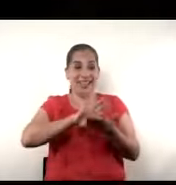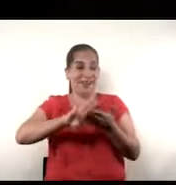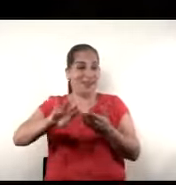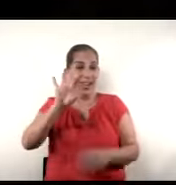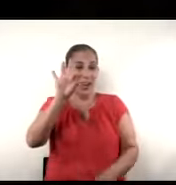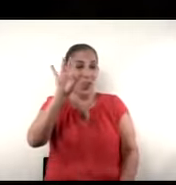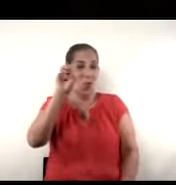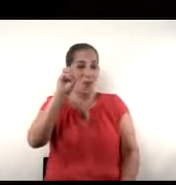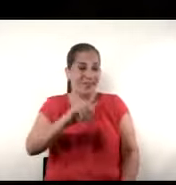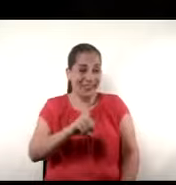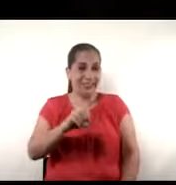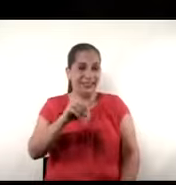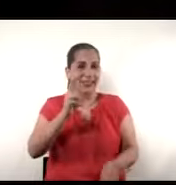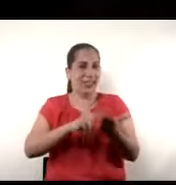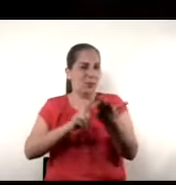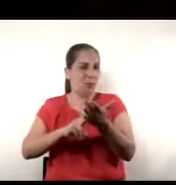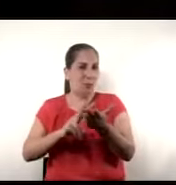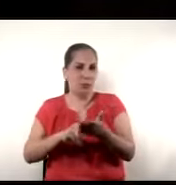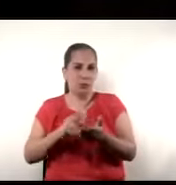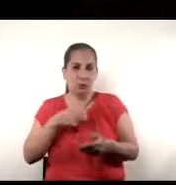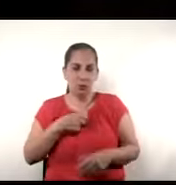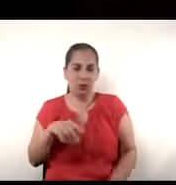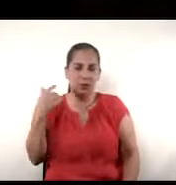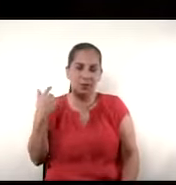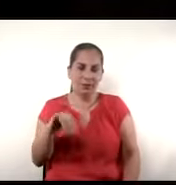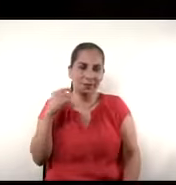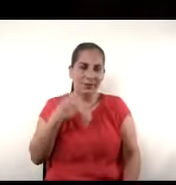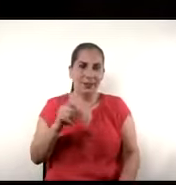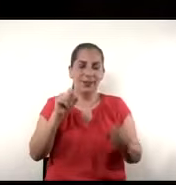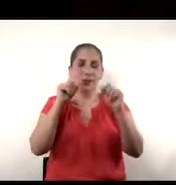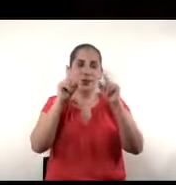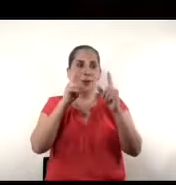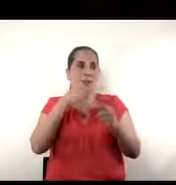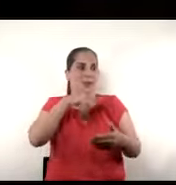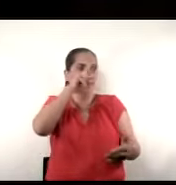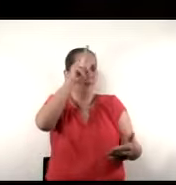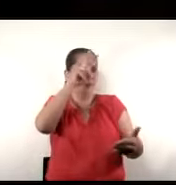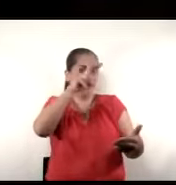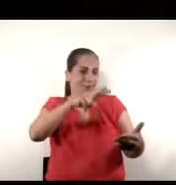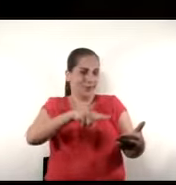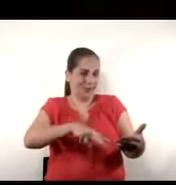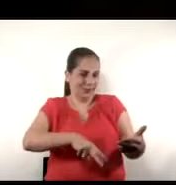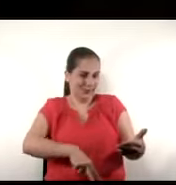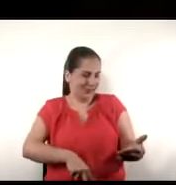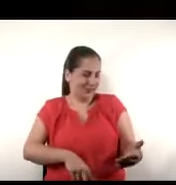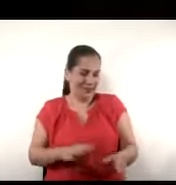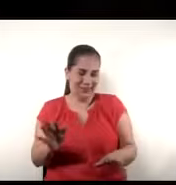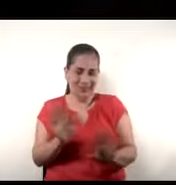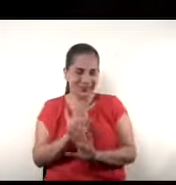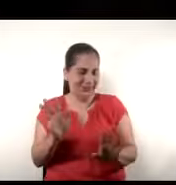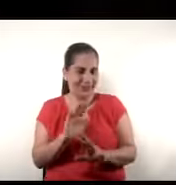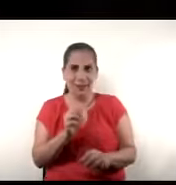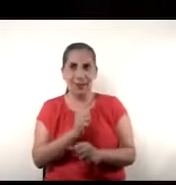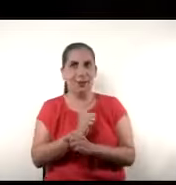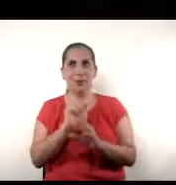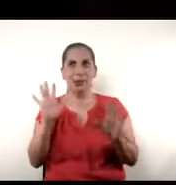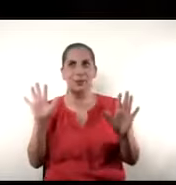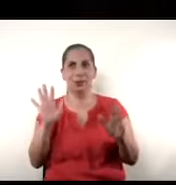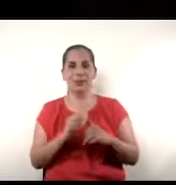la cantidad de sorpresas que se lleva uno leyendo esa lista es realmente